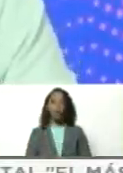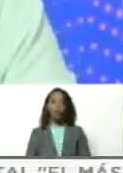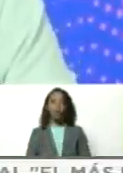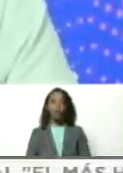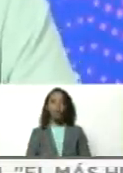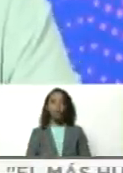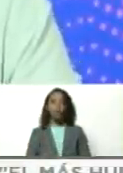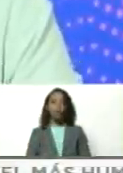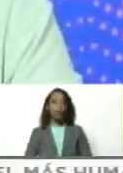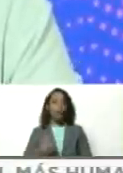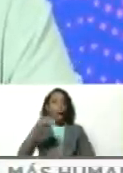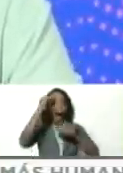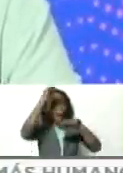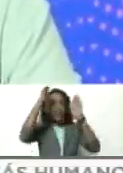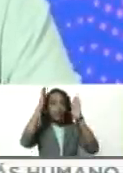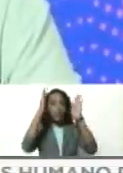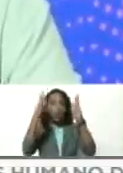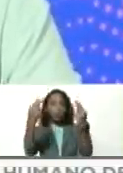oído pues,